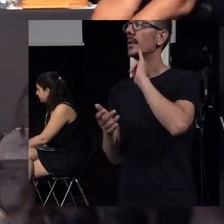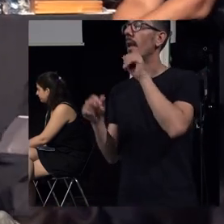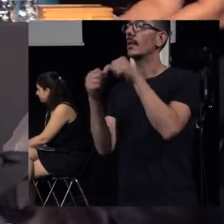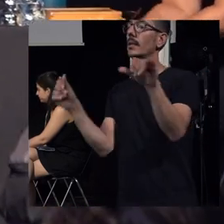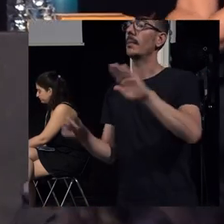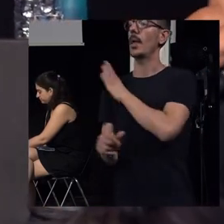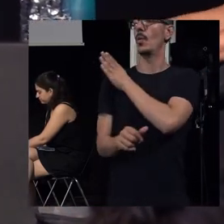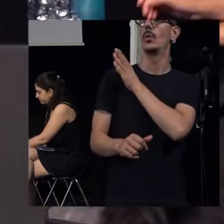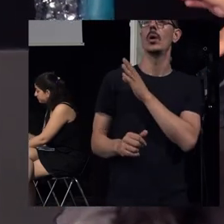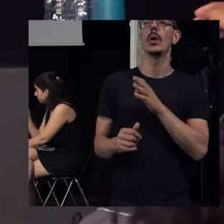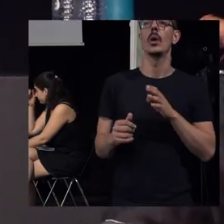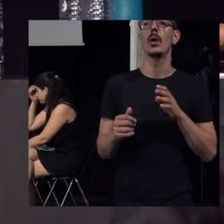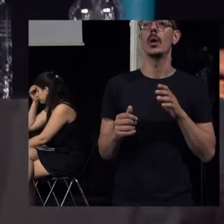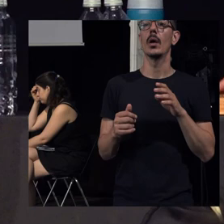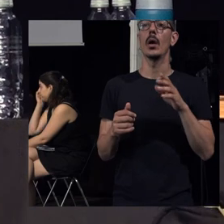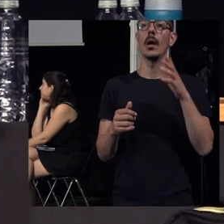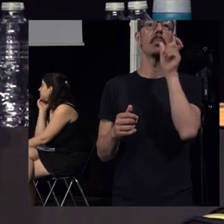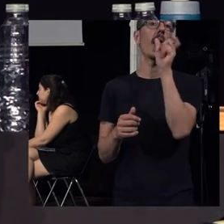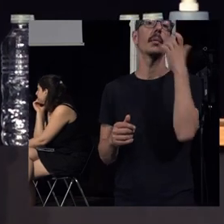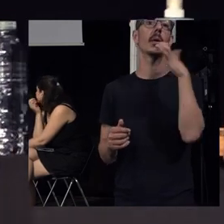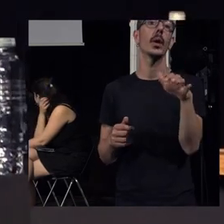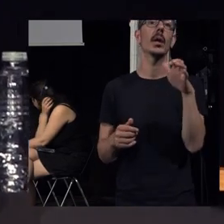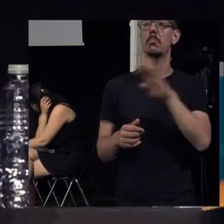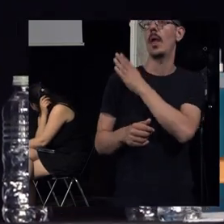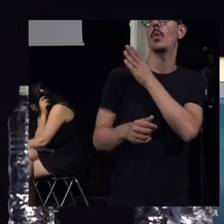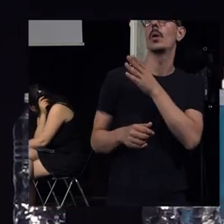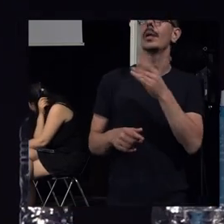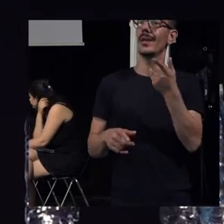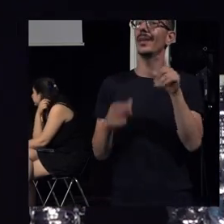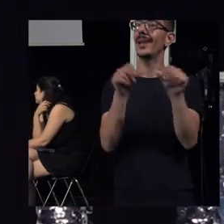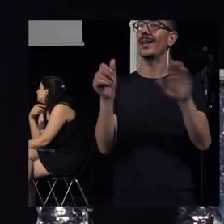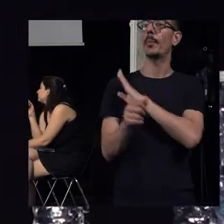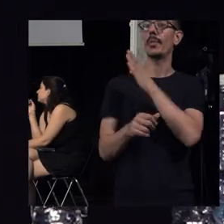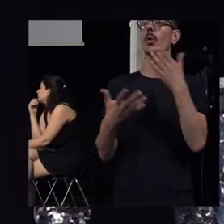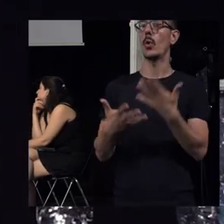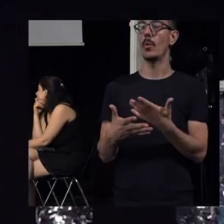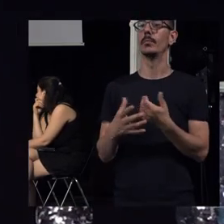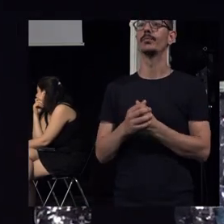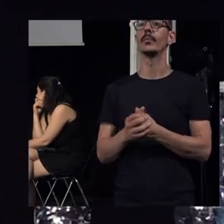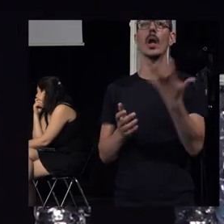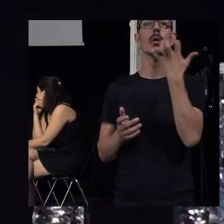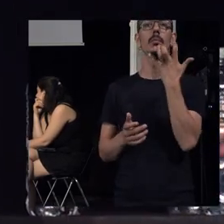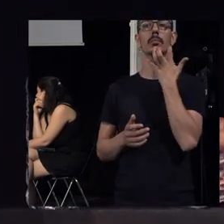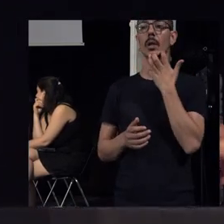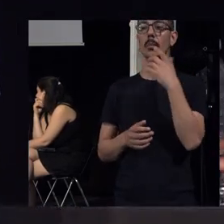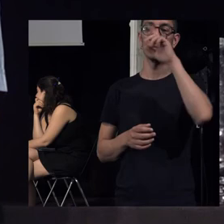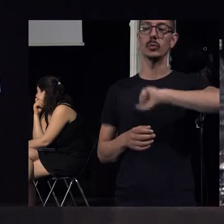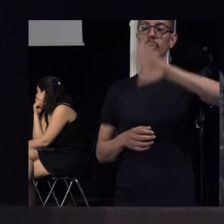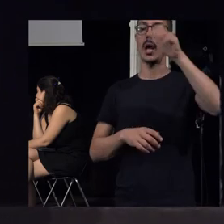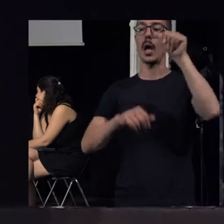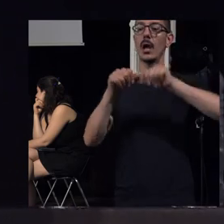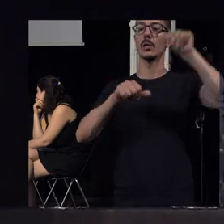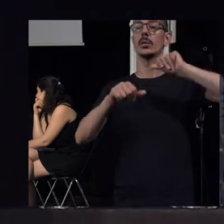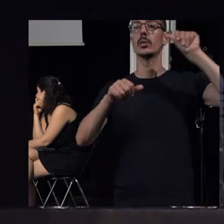nos la palabra queer, por ejemplo, y cómo se trabaja detrás de eso. Por ejemplo, yo me recuerdo hace muchos años,